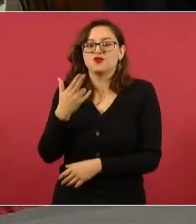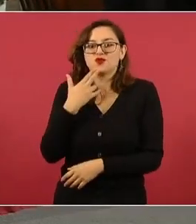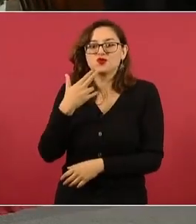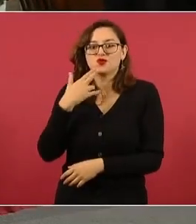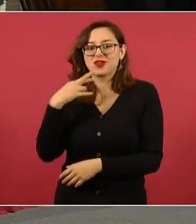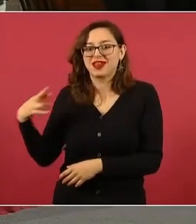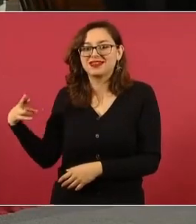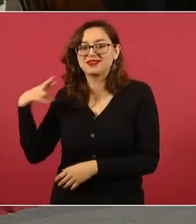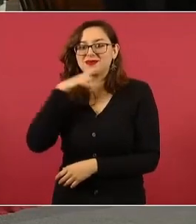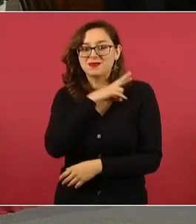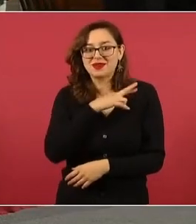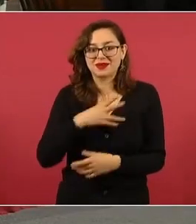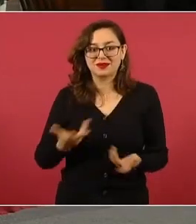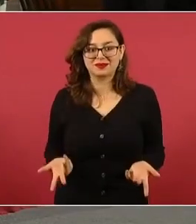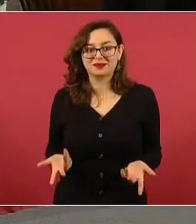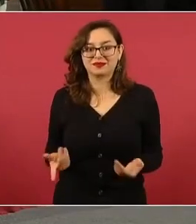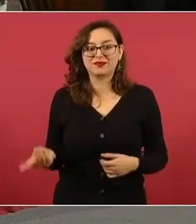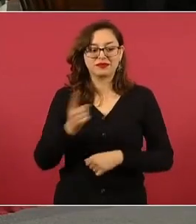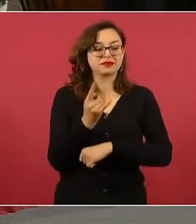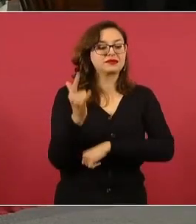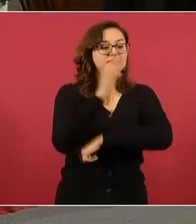tenemos 2 años por delante.